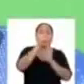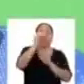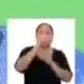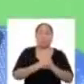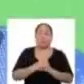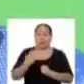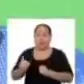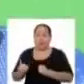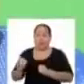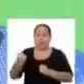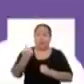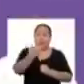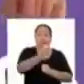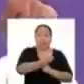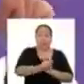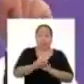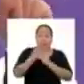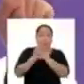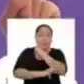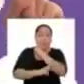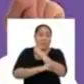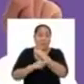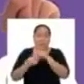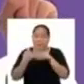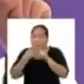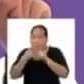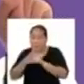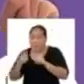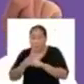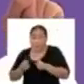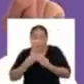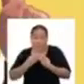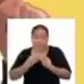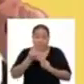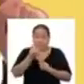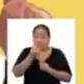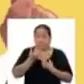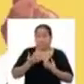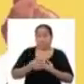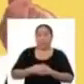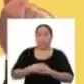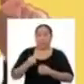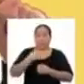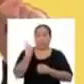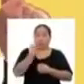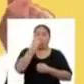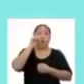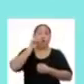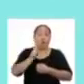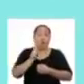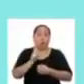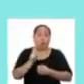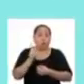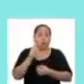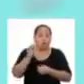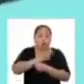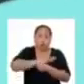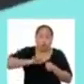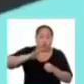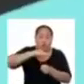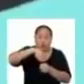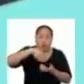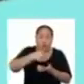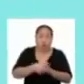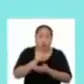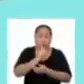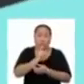tiene distintos tipos de riquezas, pero no hay país que englobe todas las riquezas o sea autosuficiente. Por eso se necesitaba de